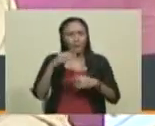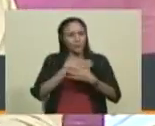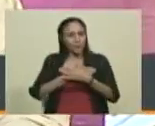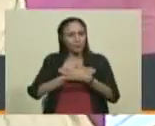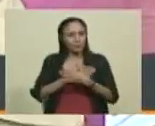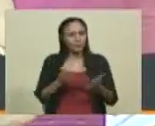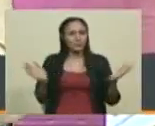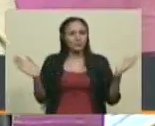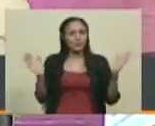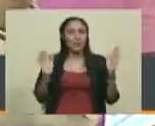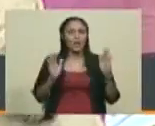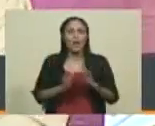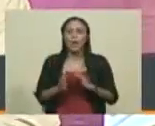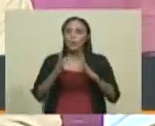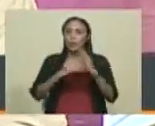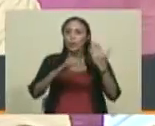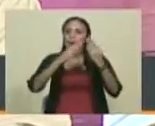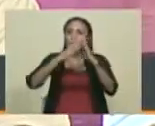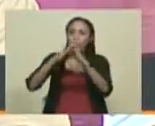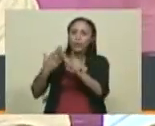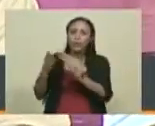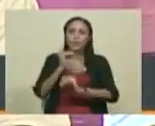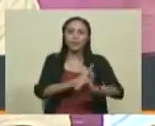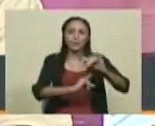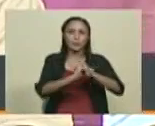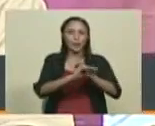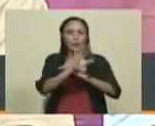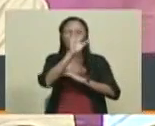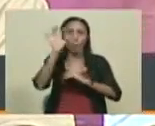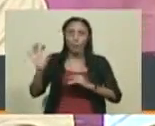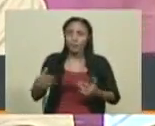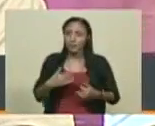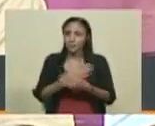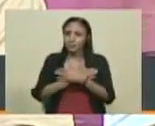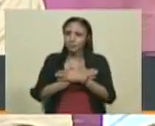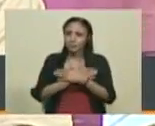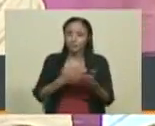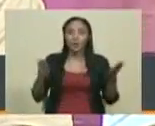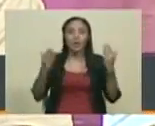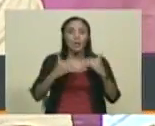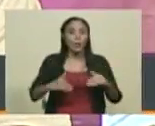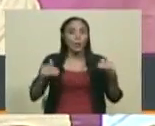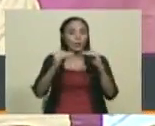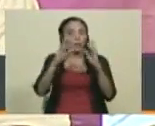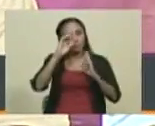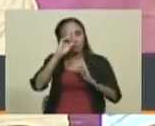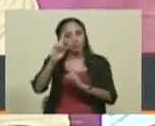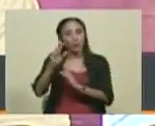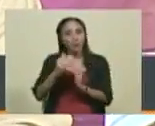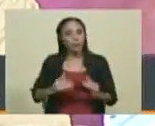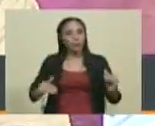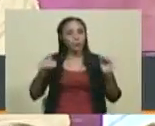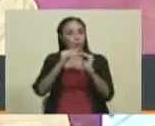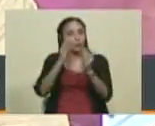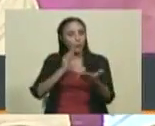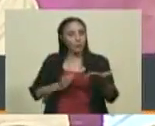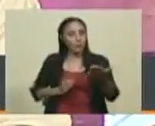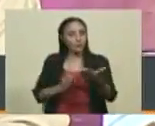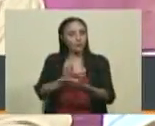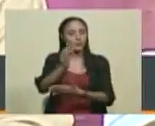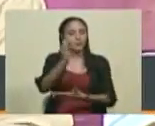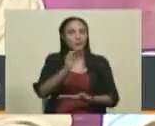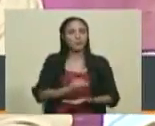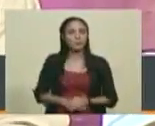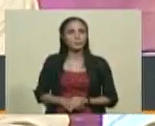mundo, a la comunidad internacional, en términos de igualdad y respeto, para avanzar